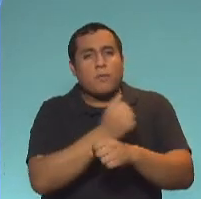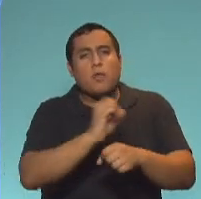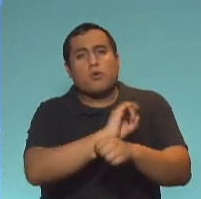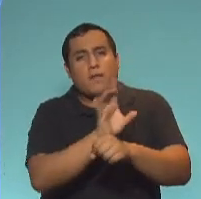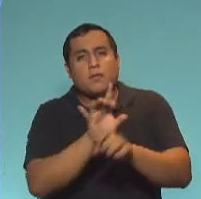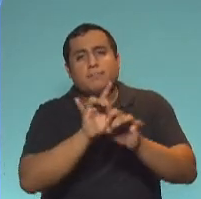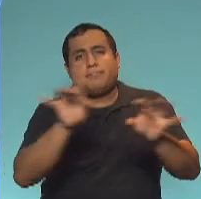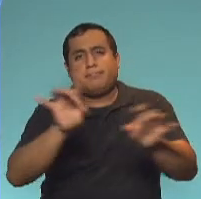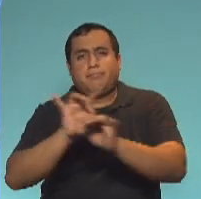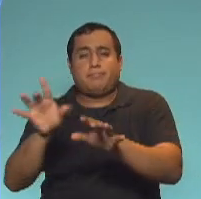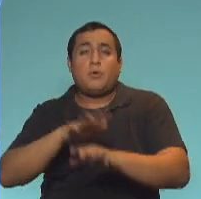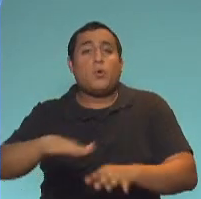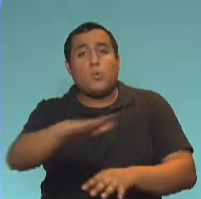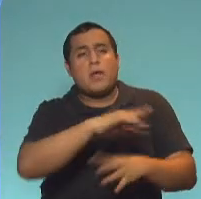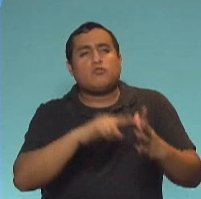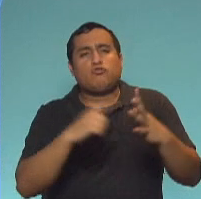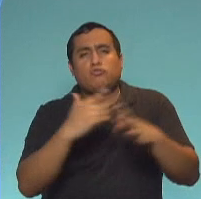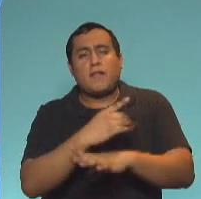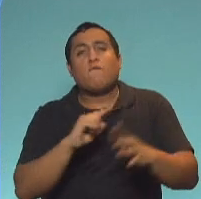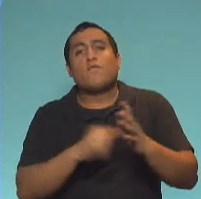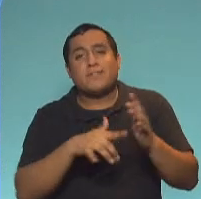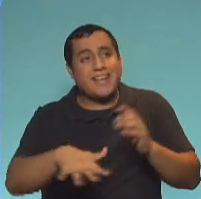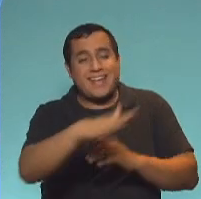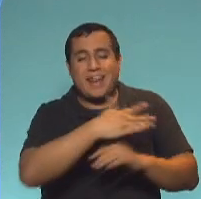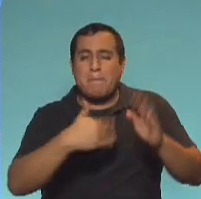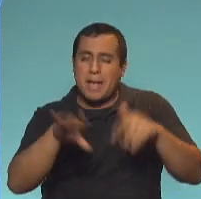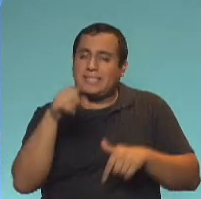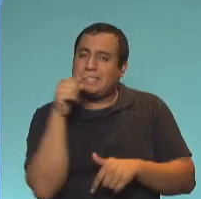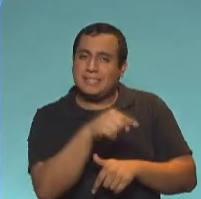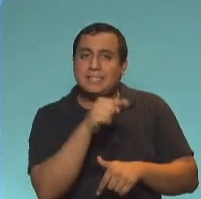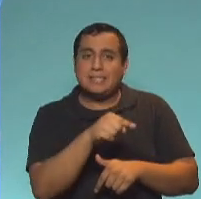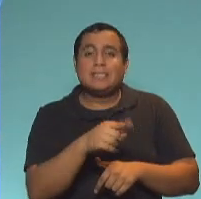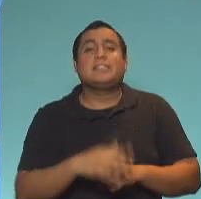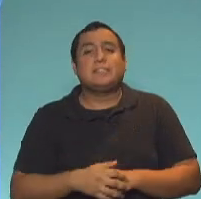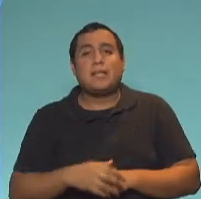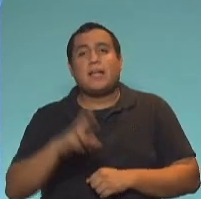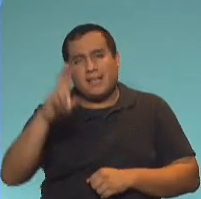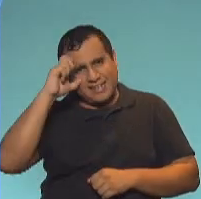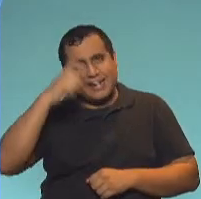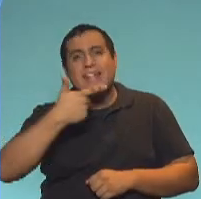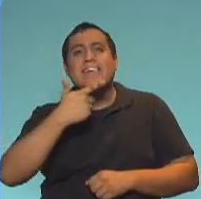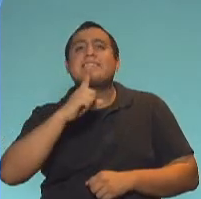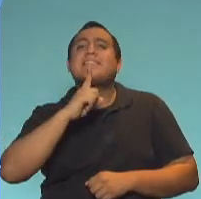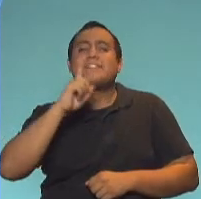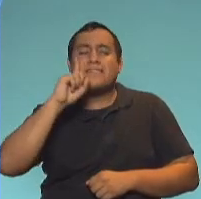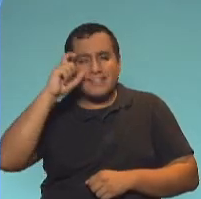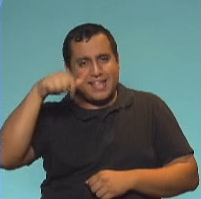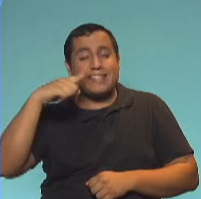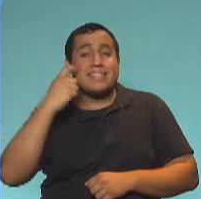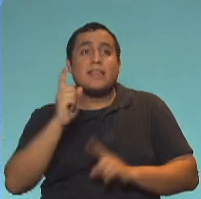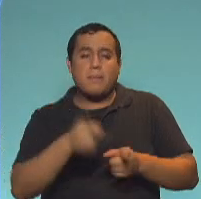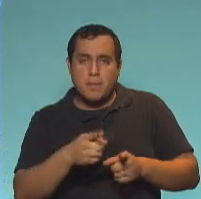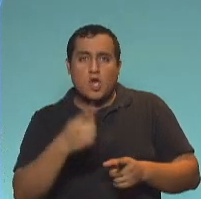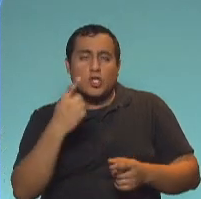específicamente en la región metropolitana de buenos aires en el gran resistencia y estamos trabajando fuerte para